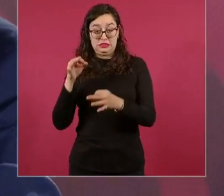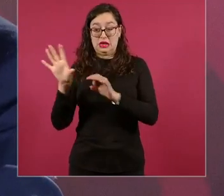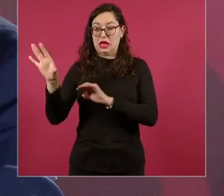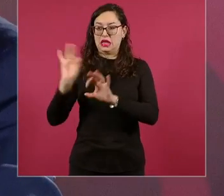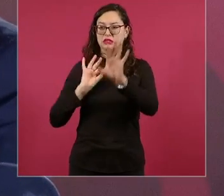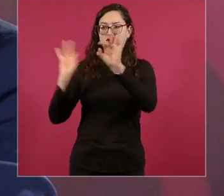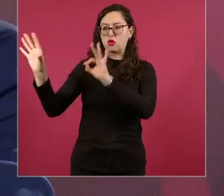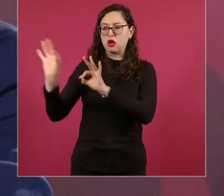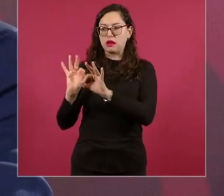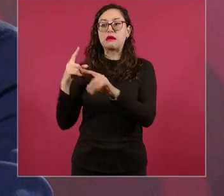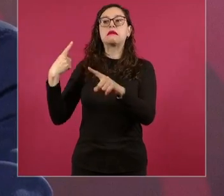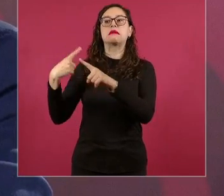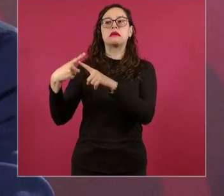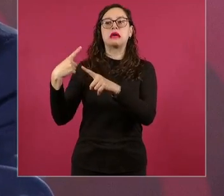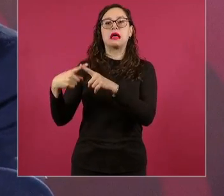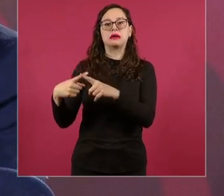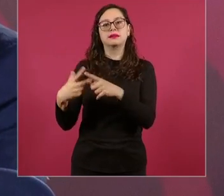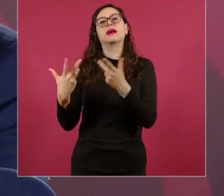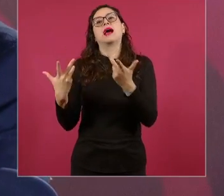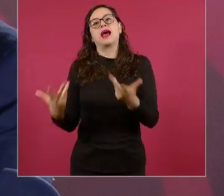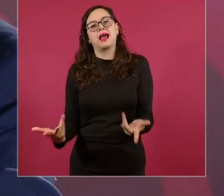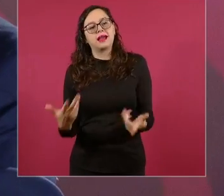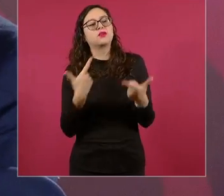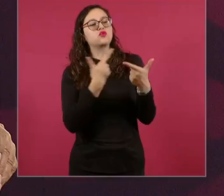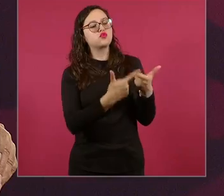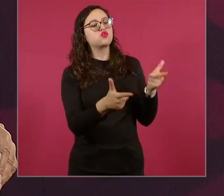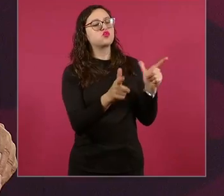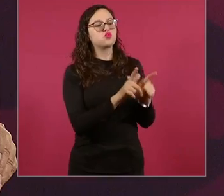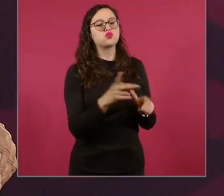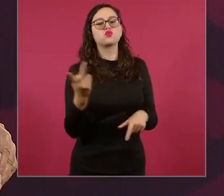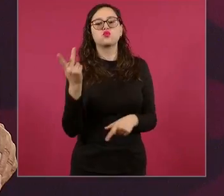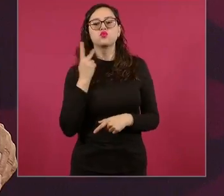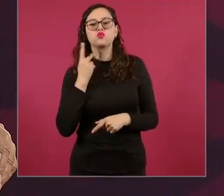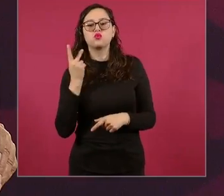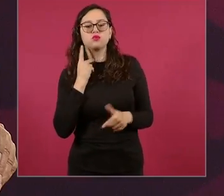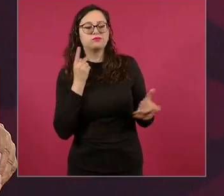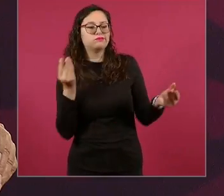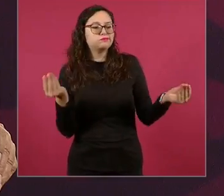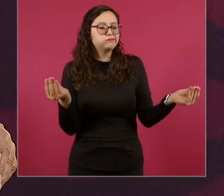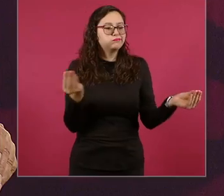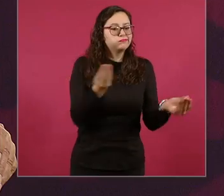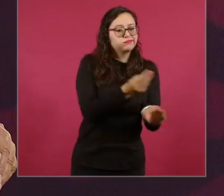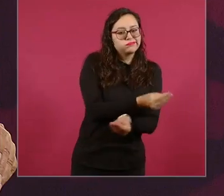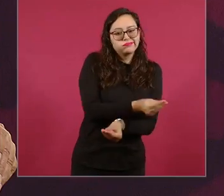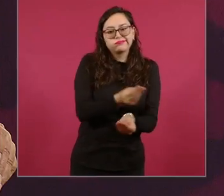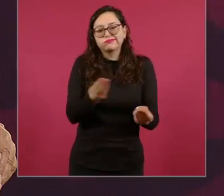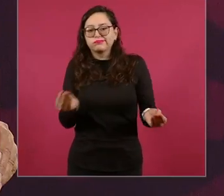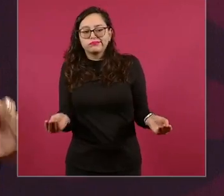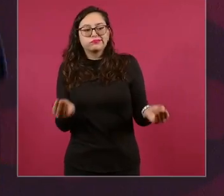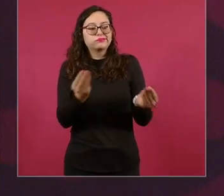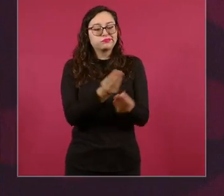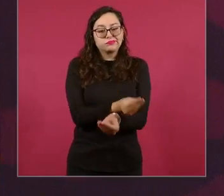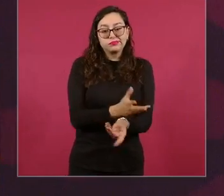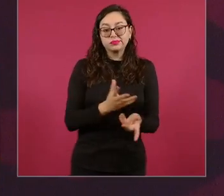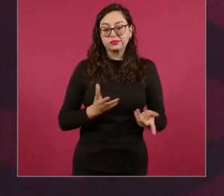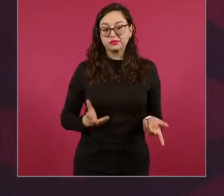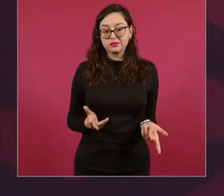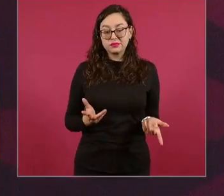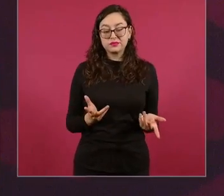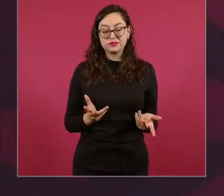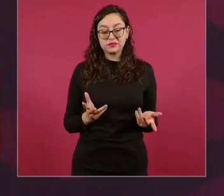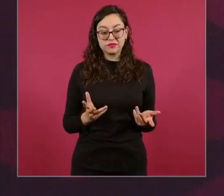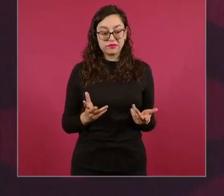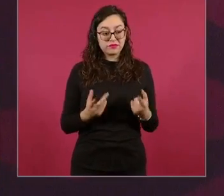concesionaba a los partidos para hacer las alianzas